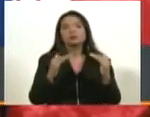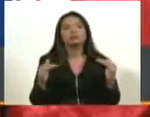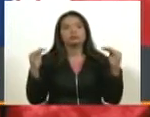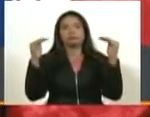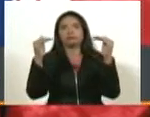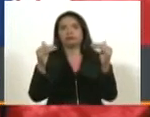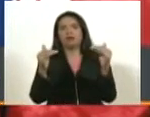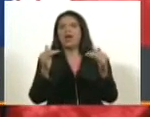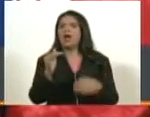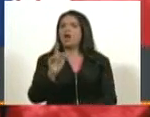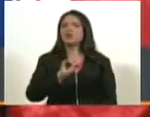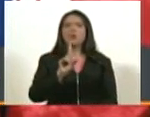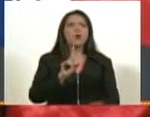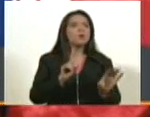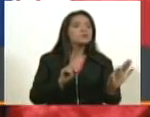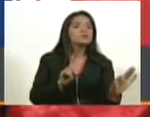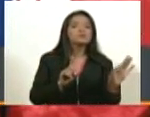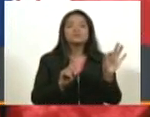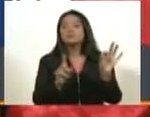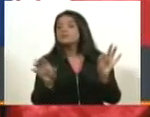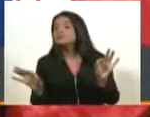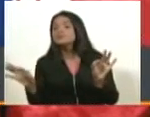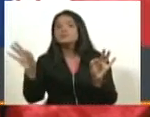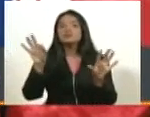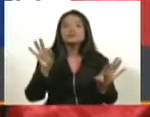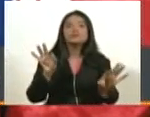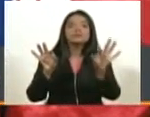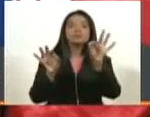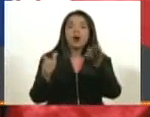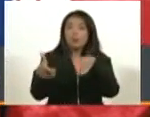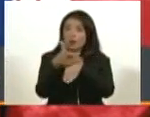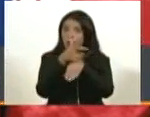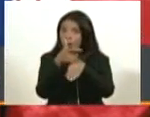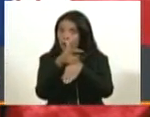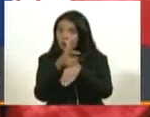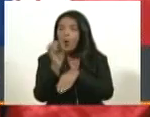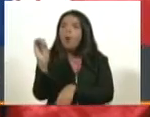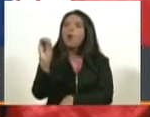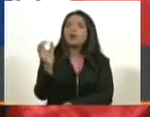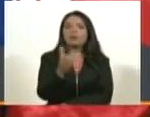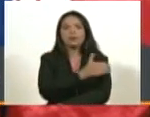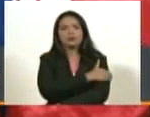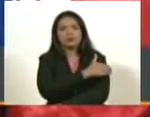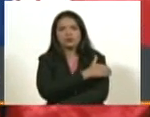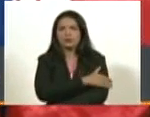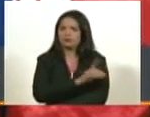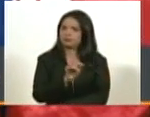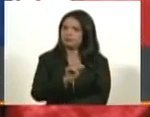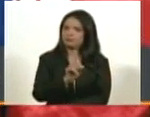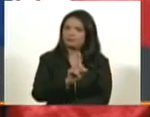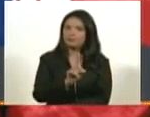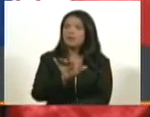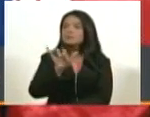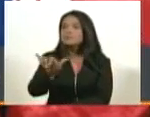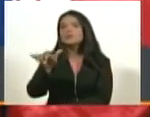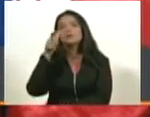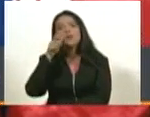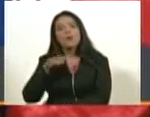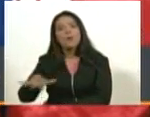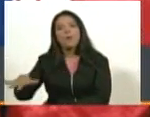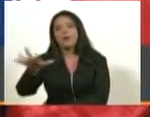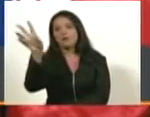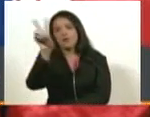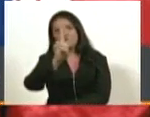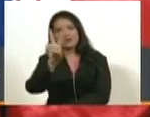Ya no escogidos los interlocutores por el gobierno o por la oposición, sino por el pueblo de